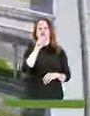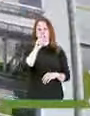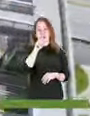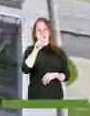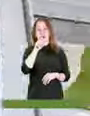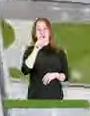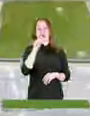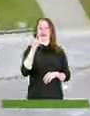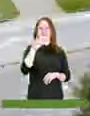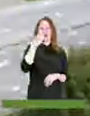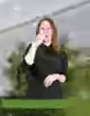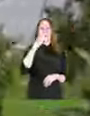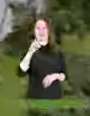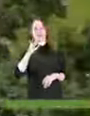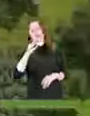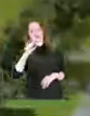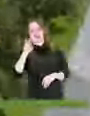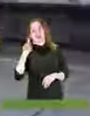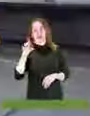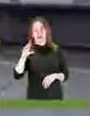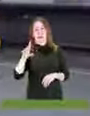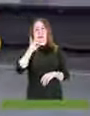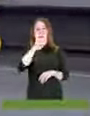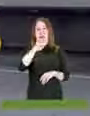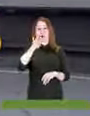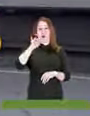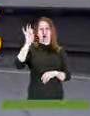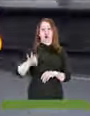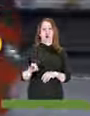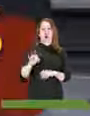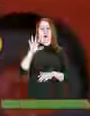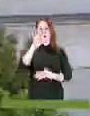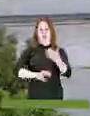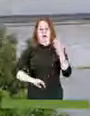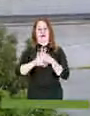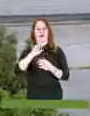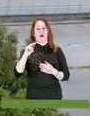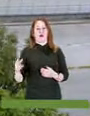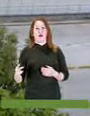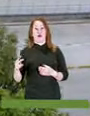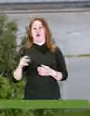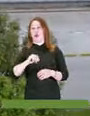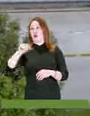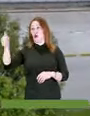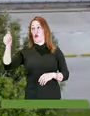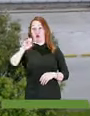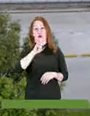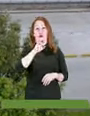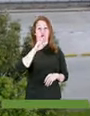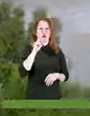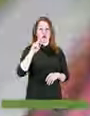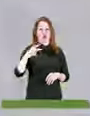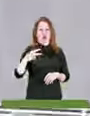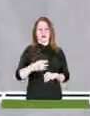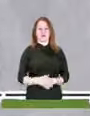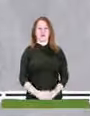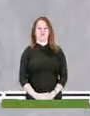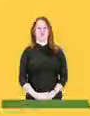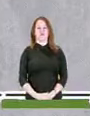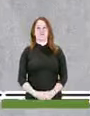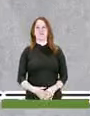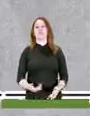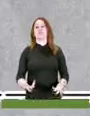un 99% las emisiones de material particulado con respecto a los buses Euro 2 que se reemplazaron.